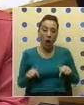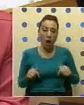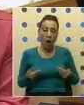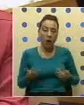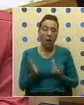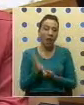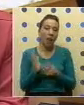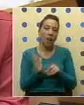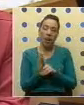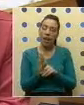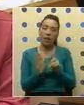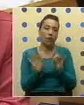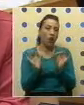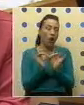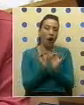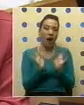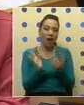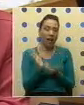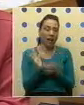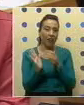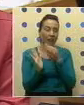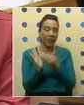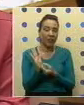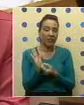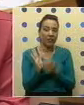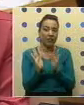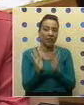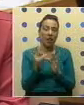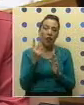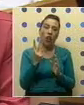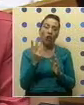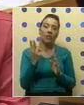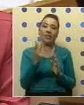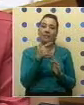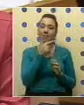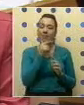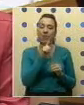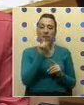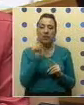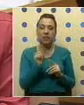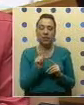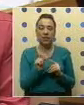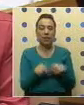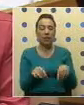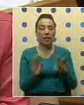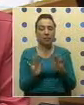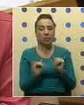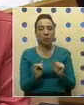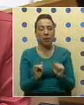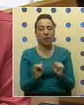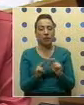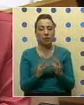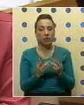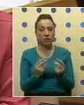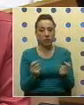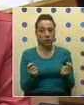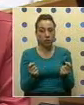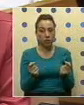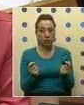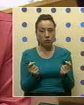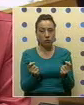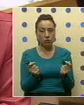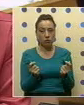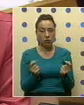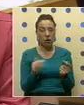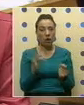esta ley no lo especifica así y por lo tanto deja dos o tres incógnitas que esperamos que puedan ser superadas y subsanadas